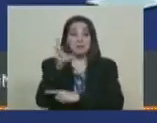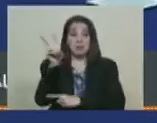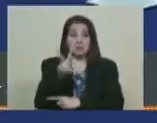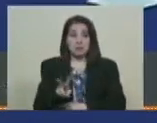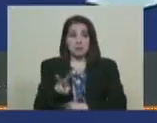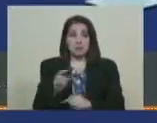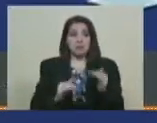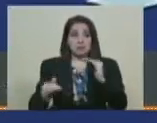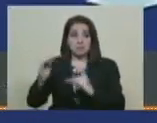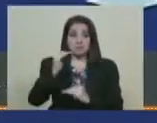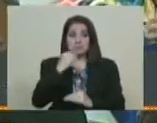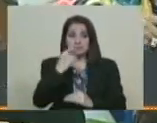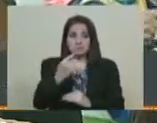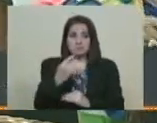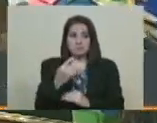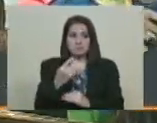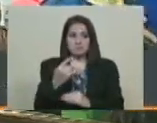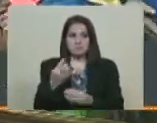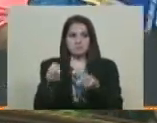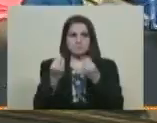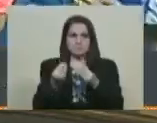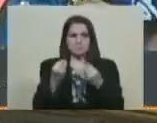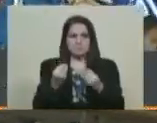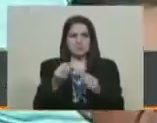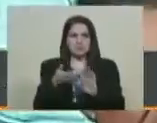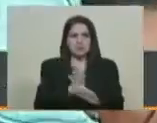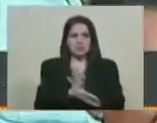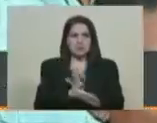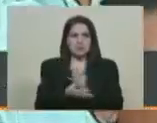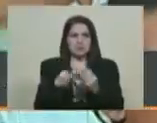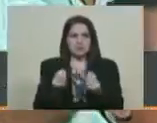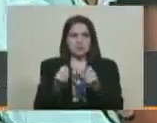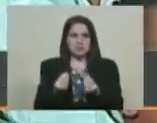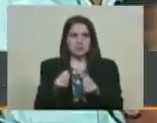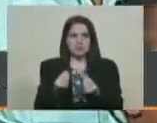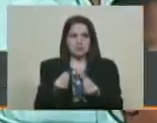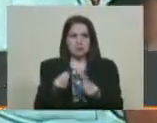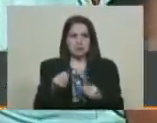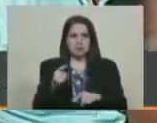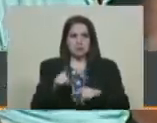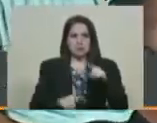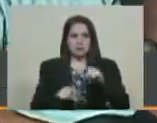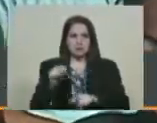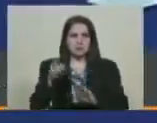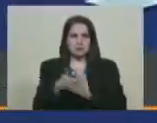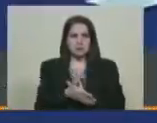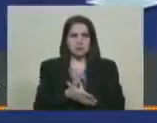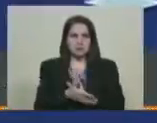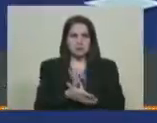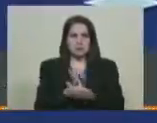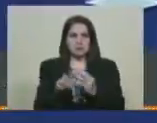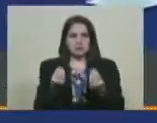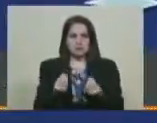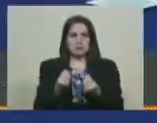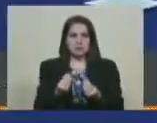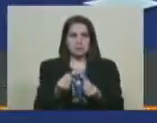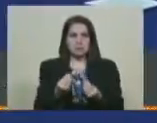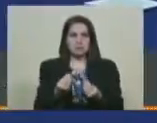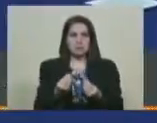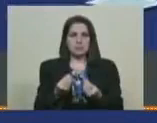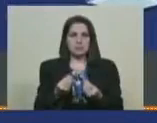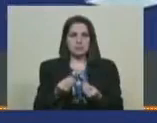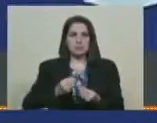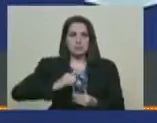No mandan los extranjeros y menos un imperio. A nosotros no nos gobiernan desde Bogotá,